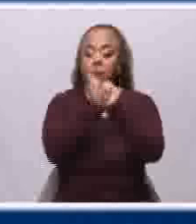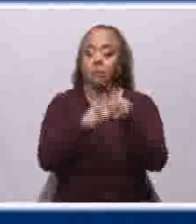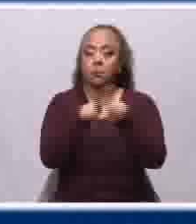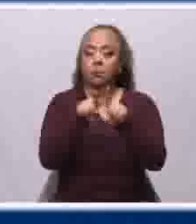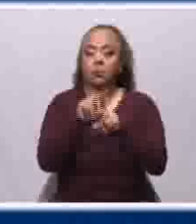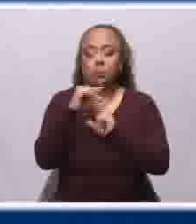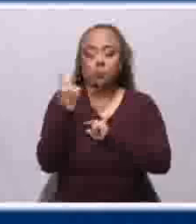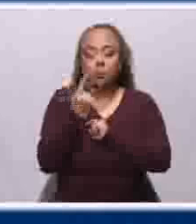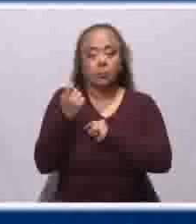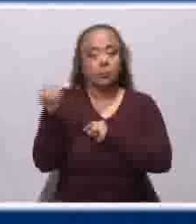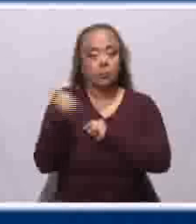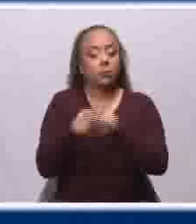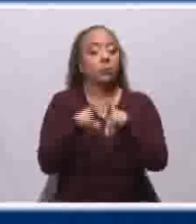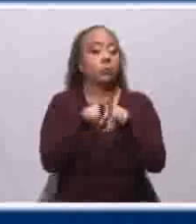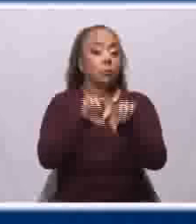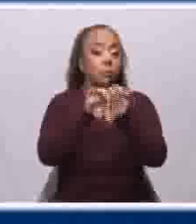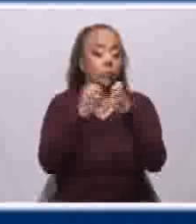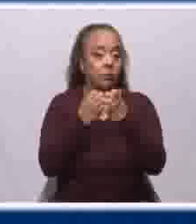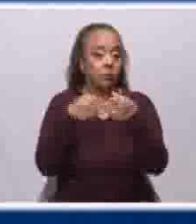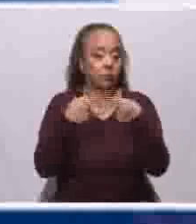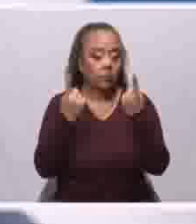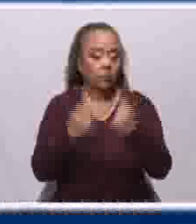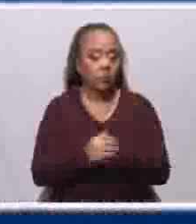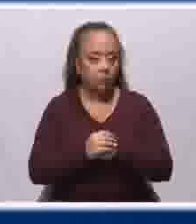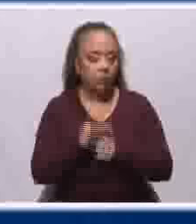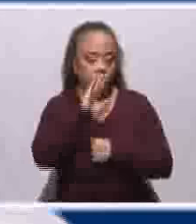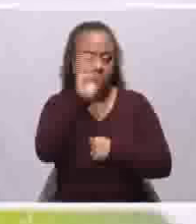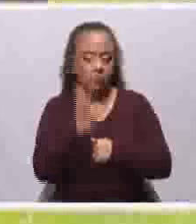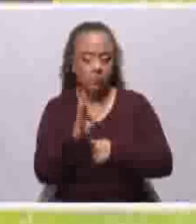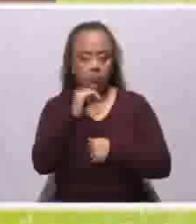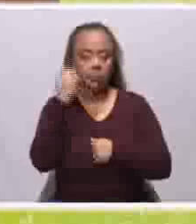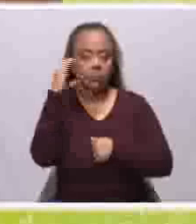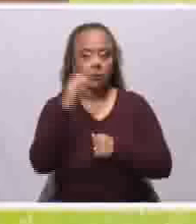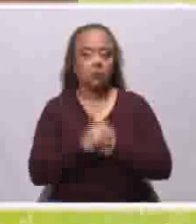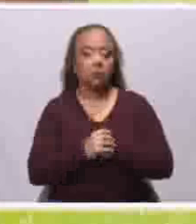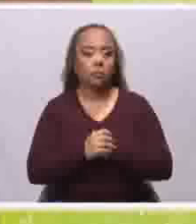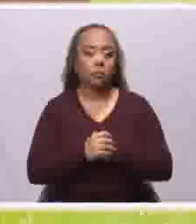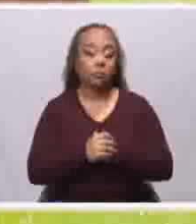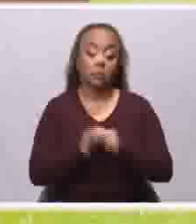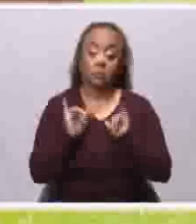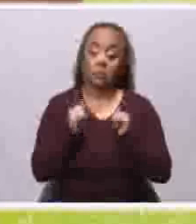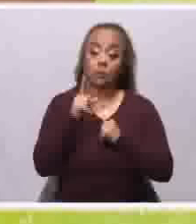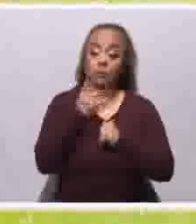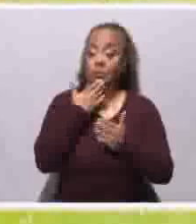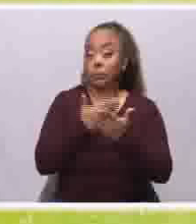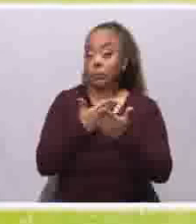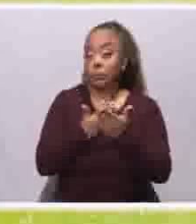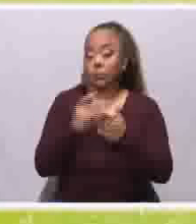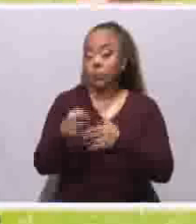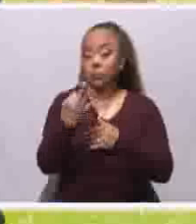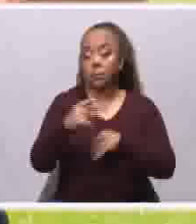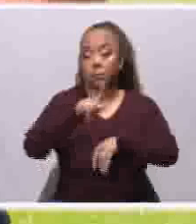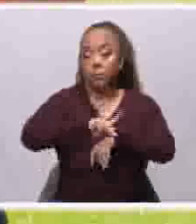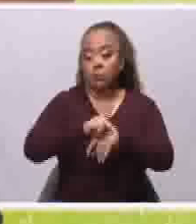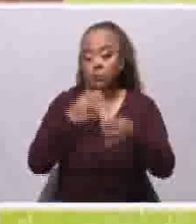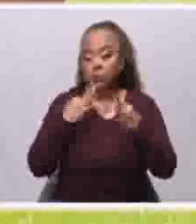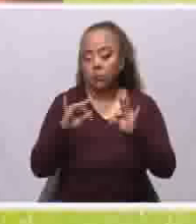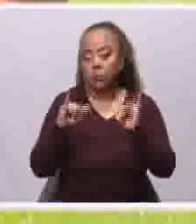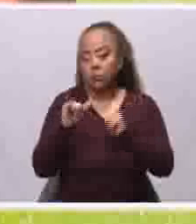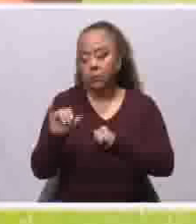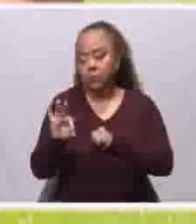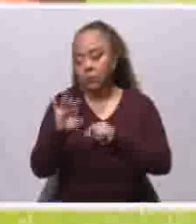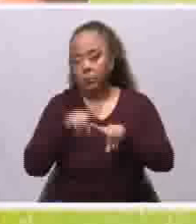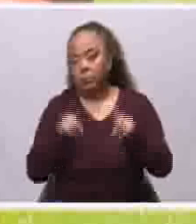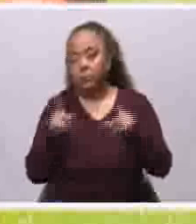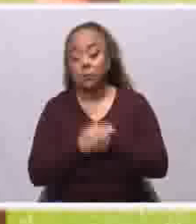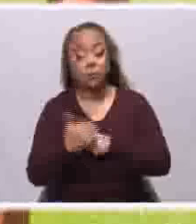a lo que traía sino a los rivales que nos tocaron Nos tocó Brasil y nos tocó Colombia sobre todo se le jugó de una manera con Paraguay se intentó jugar de otra Incluso se